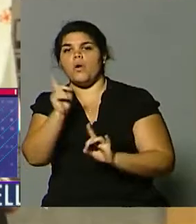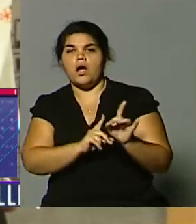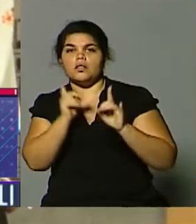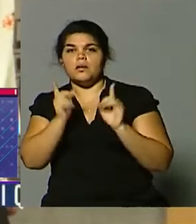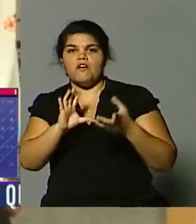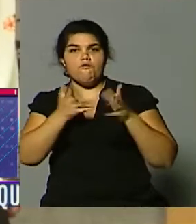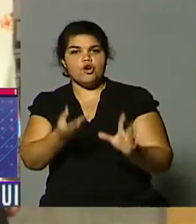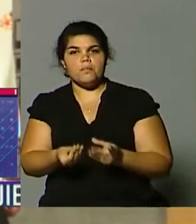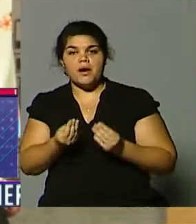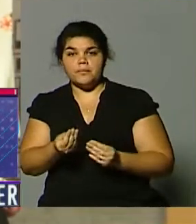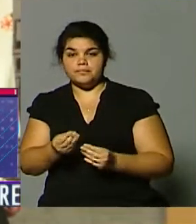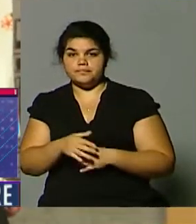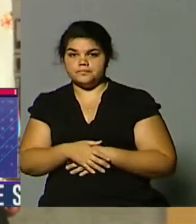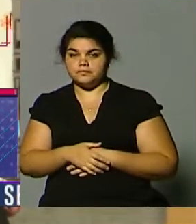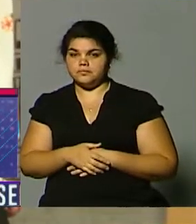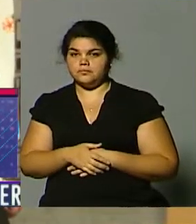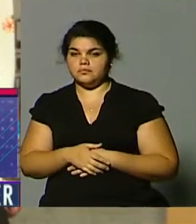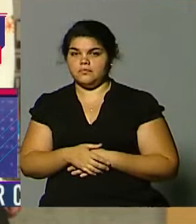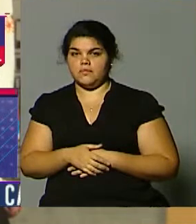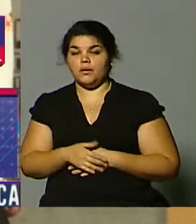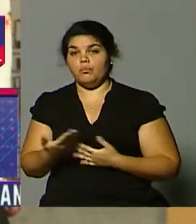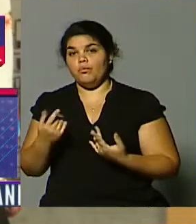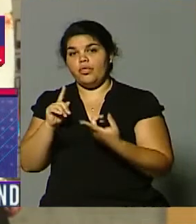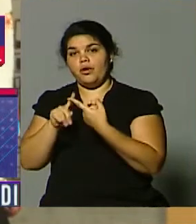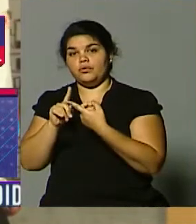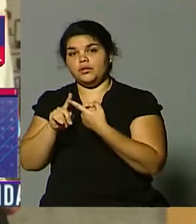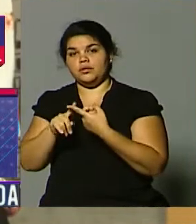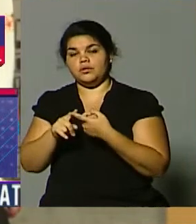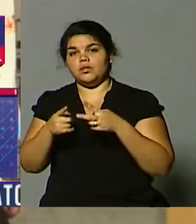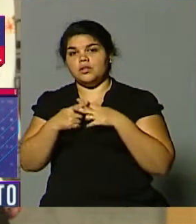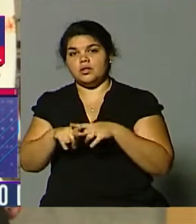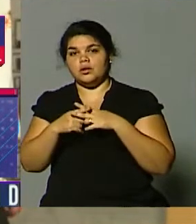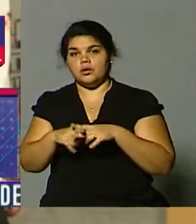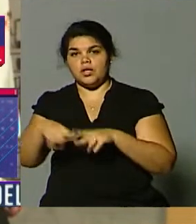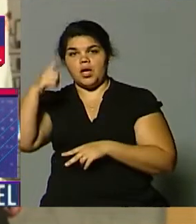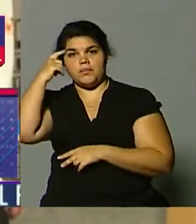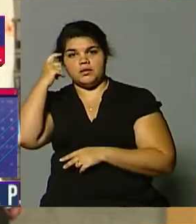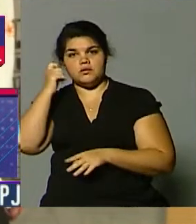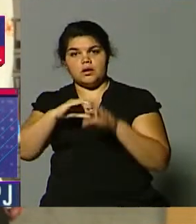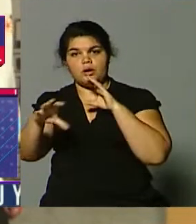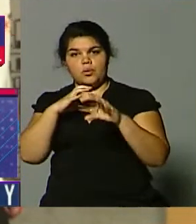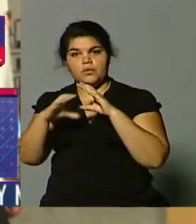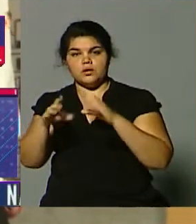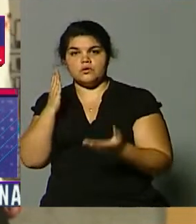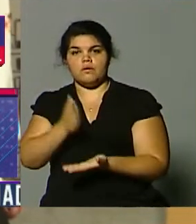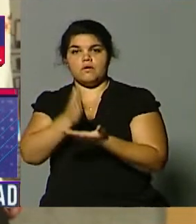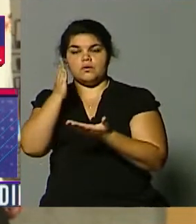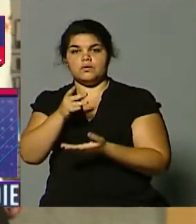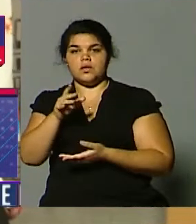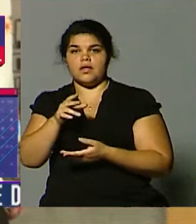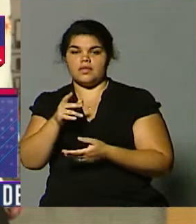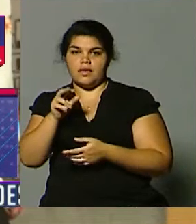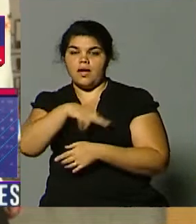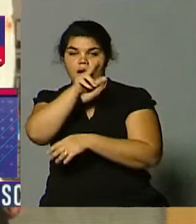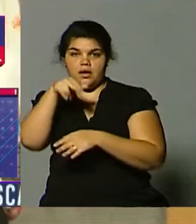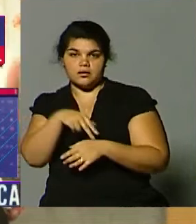Bien, se pueden contactar con el área de tecnologías del aprendizaje y la comunicación de la Facultad de Artes y Diseño,